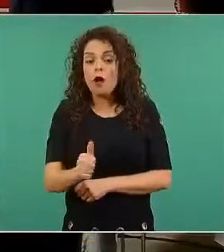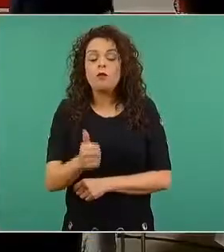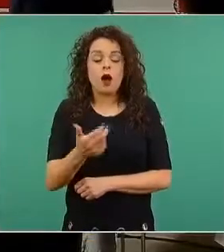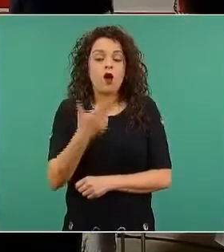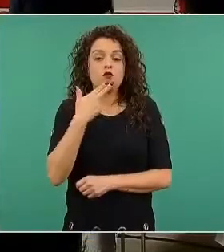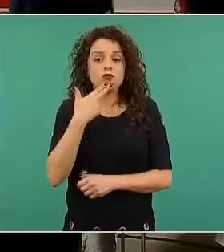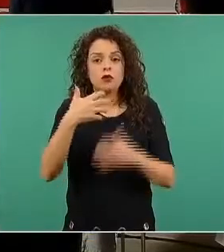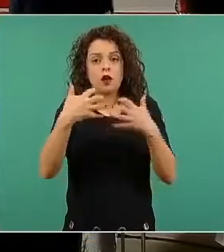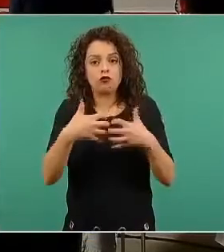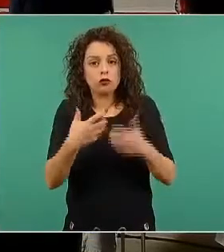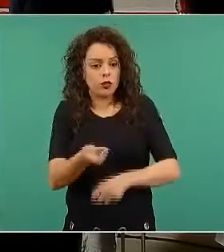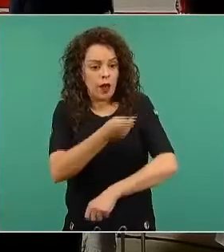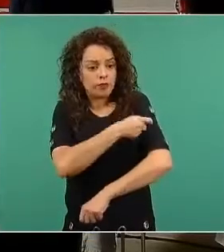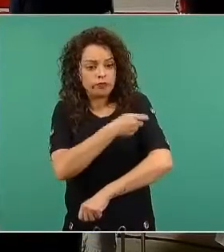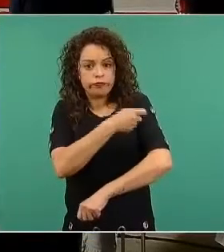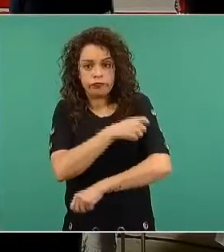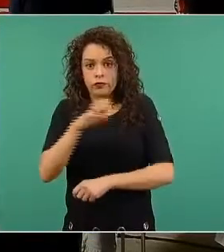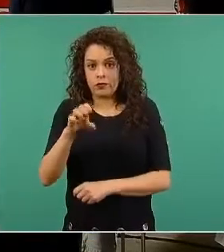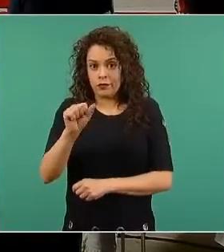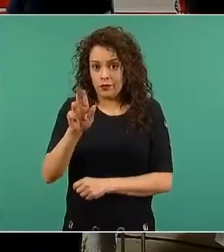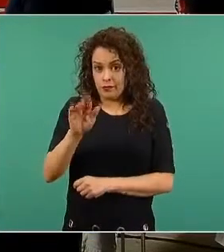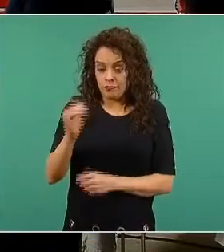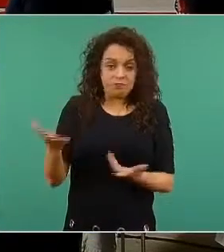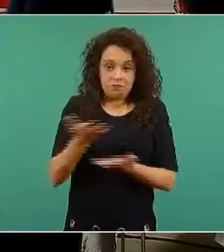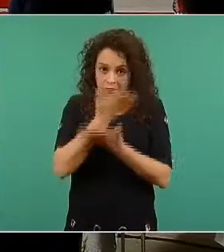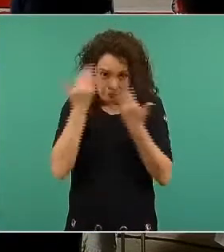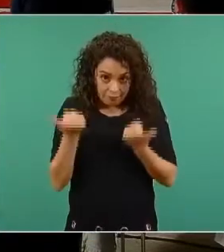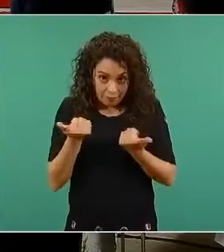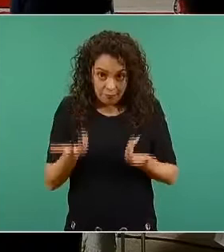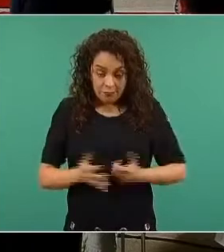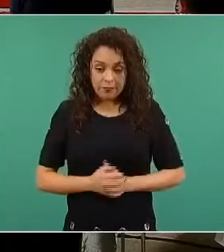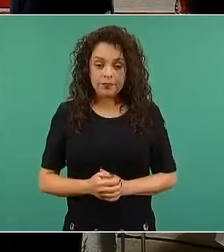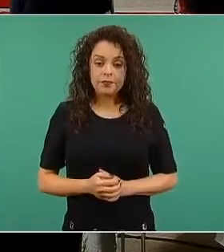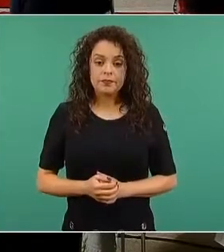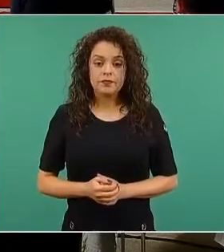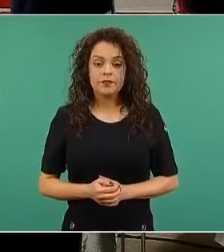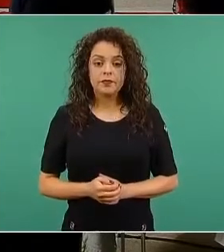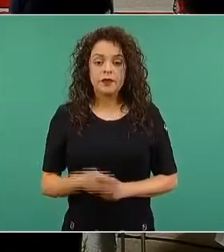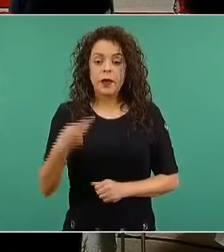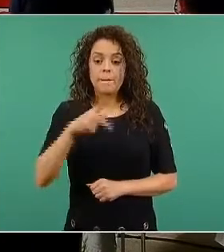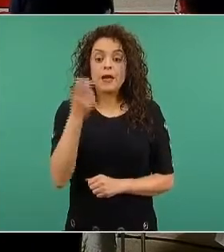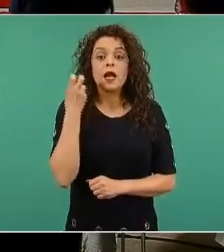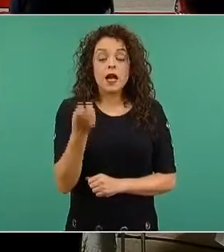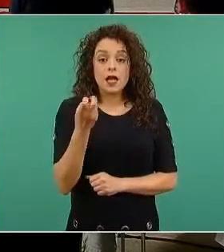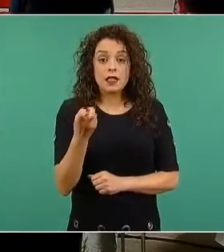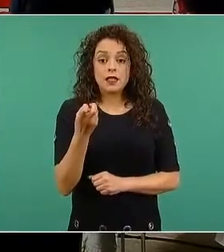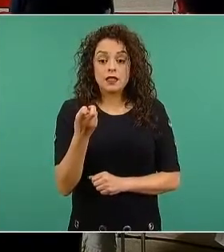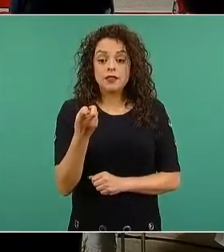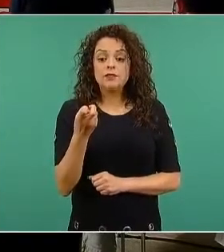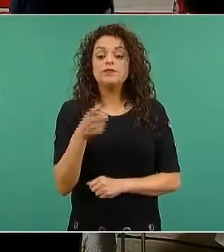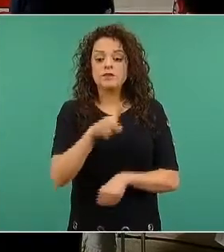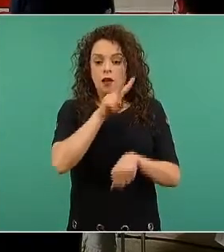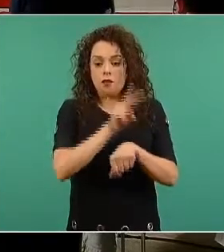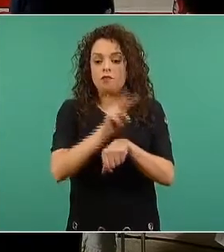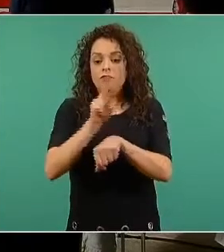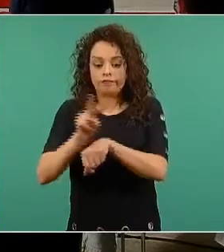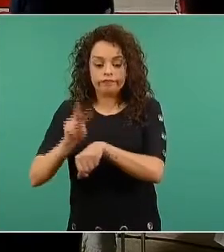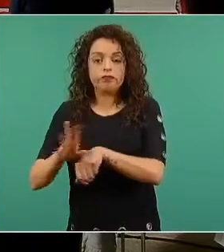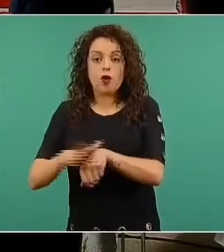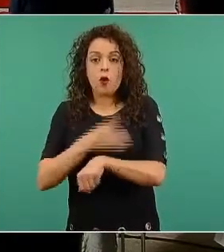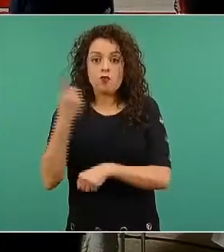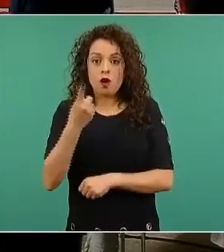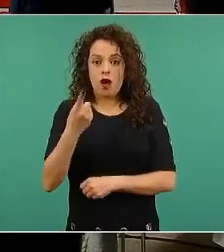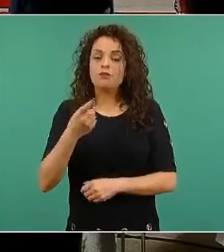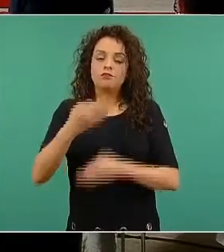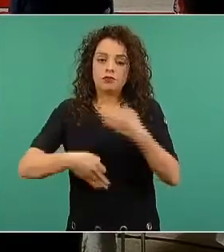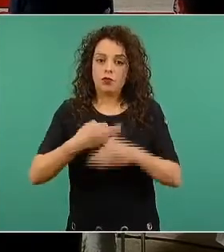los ESAVIs, los eventos secundarios. Y parte de estos ESAVIs se vigilan porque interesa proteger